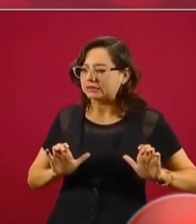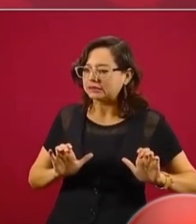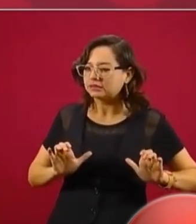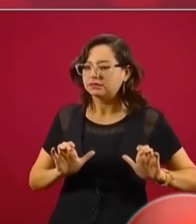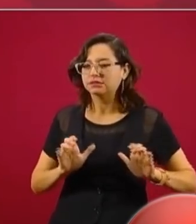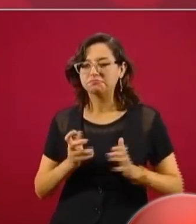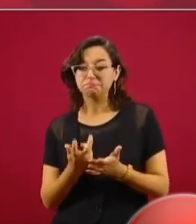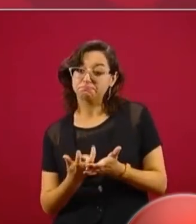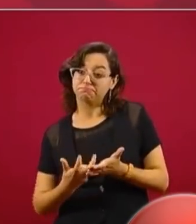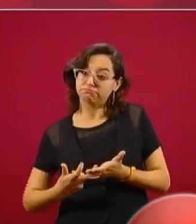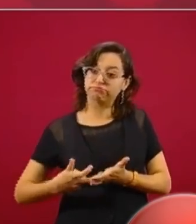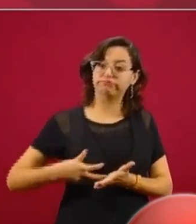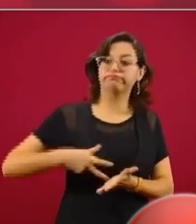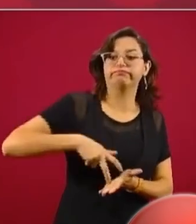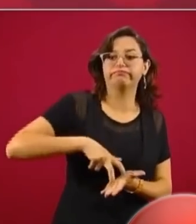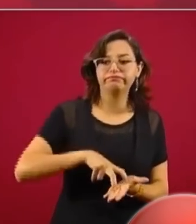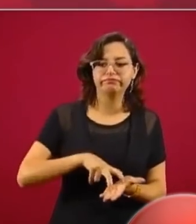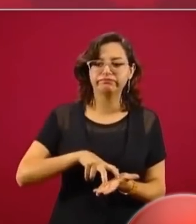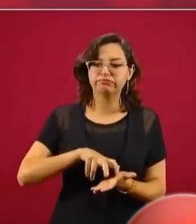ayudando la gente a empujar